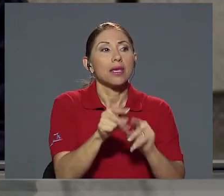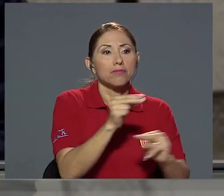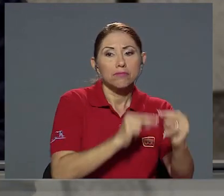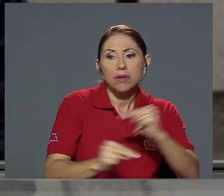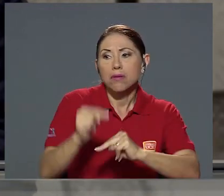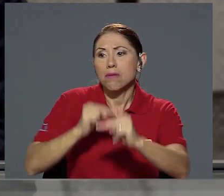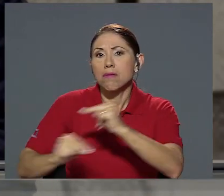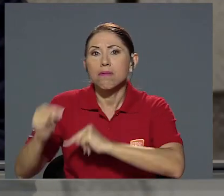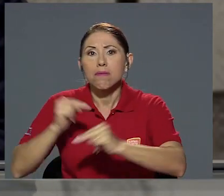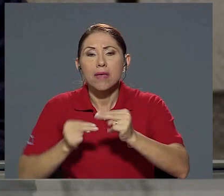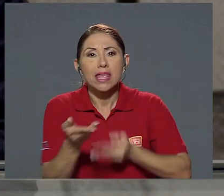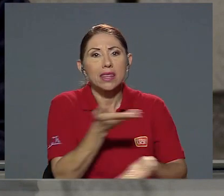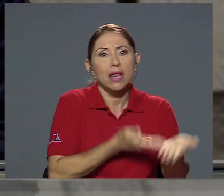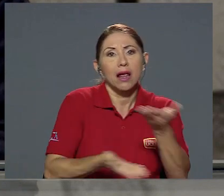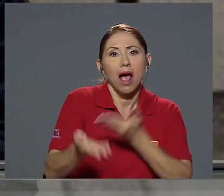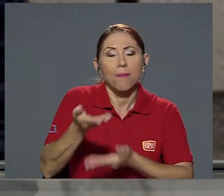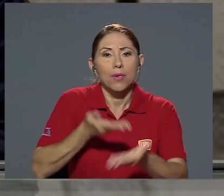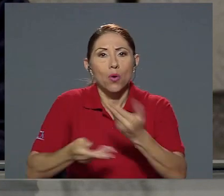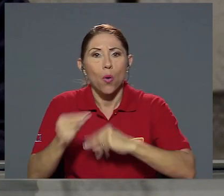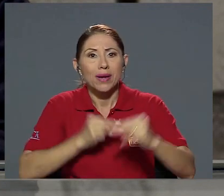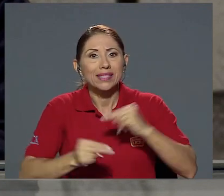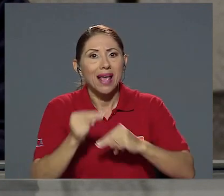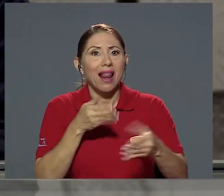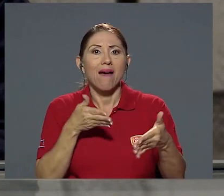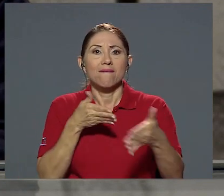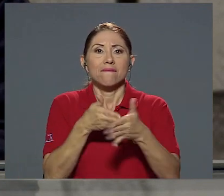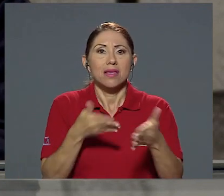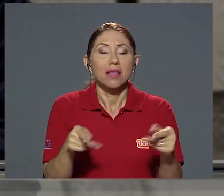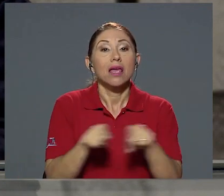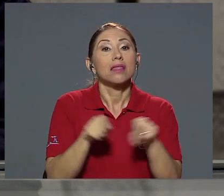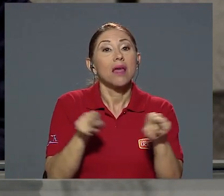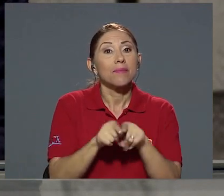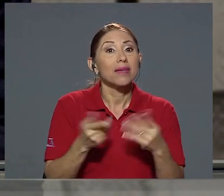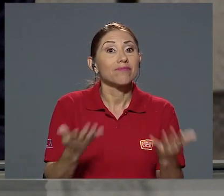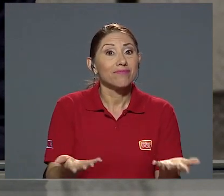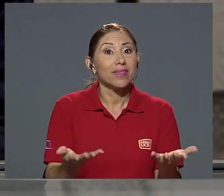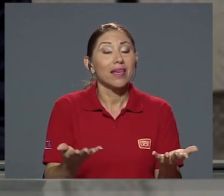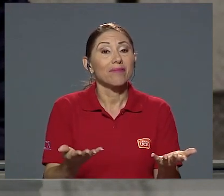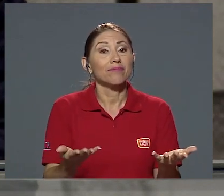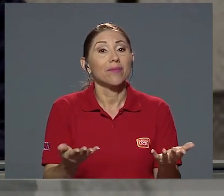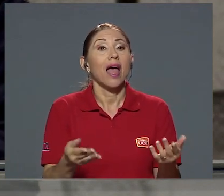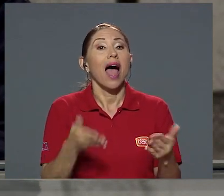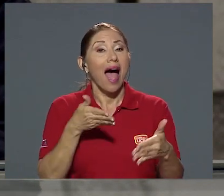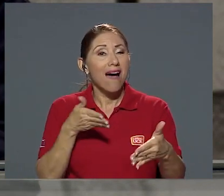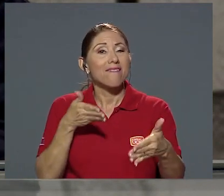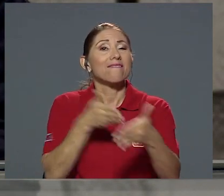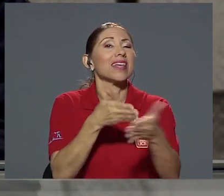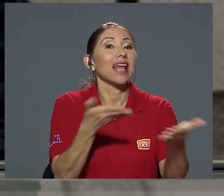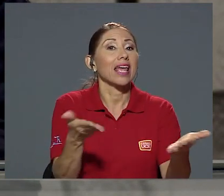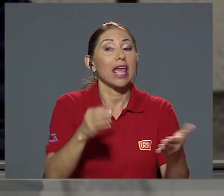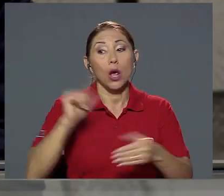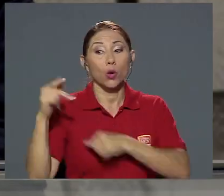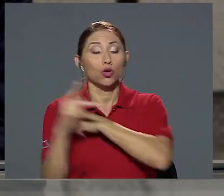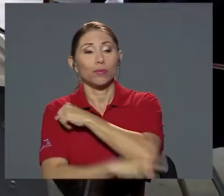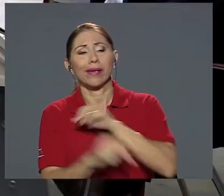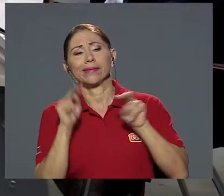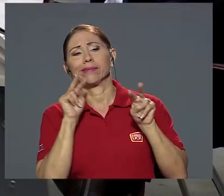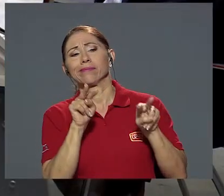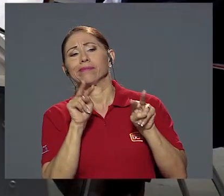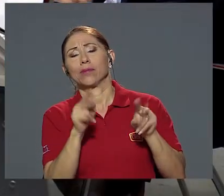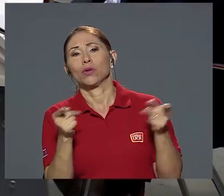el intercambio comercial de la región, y evidentemente afecta también la percepción que sobre la región tienen de afuera, lo cual